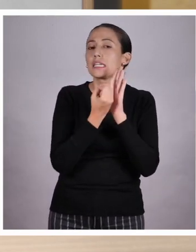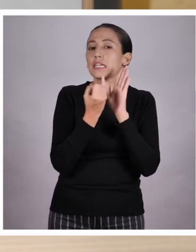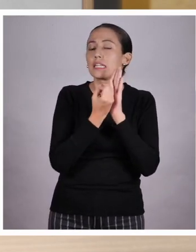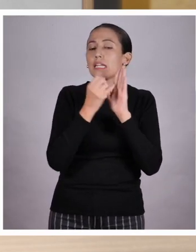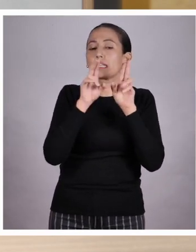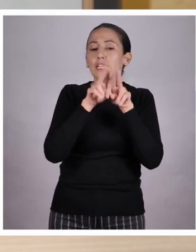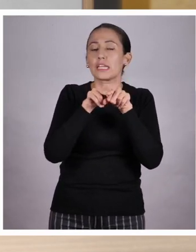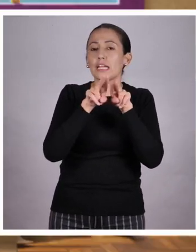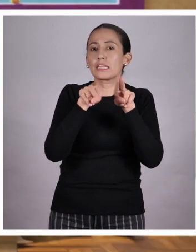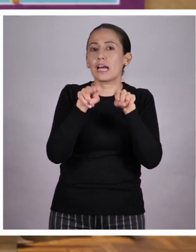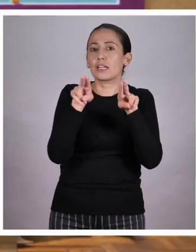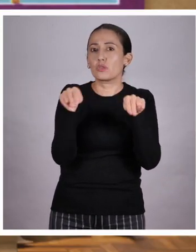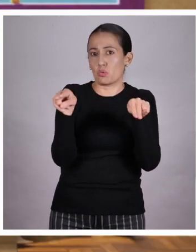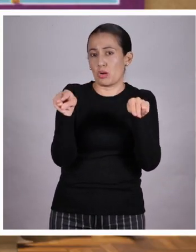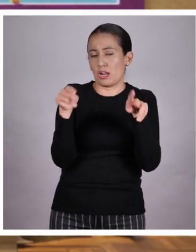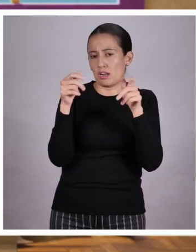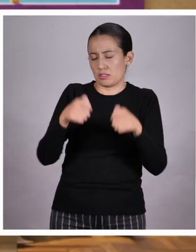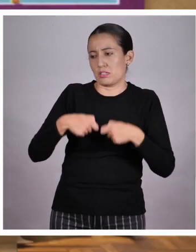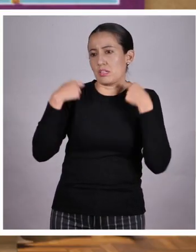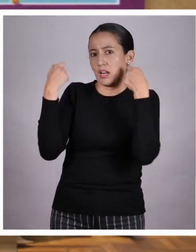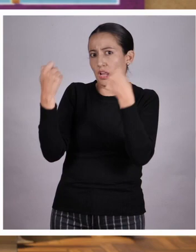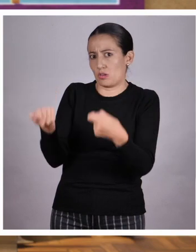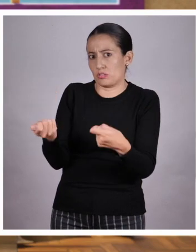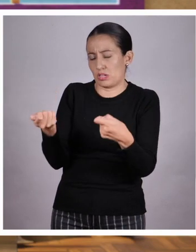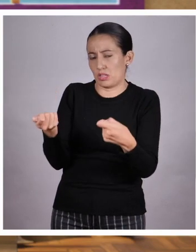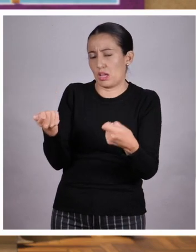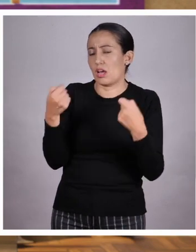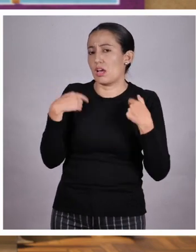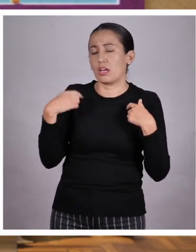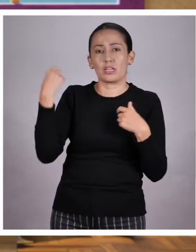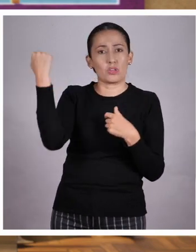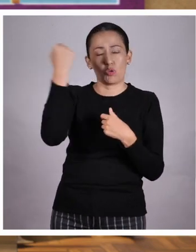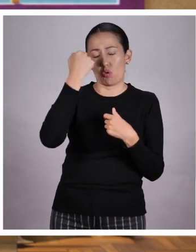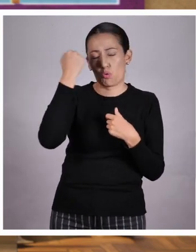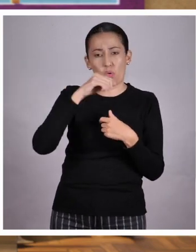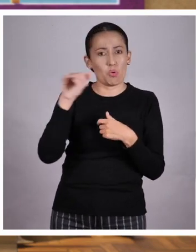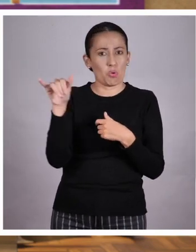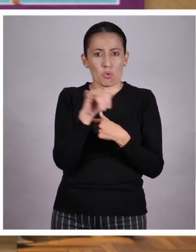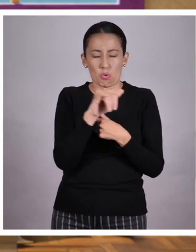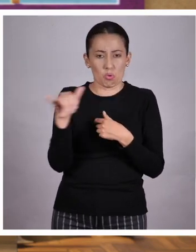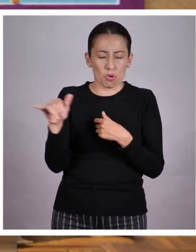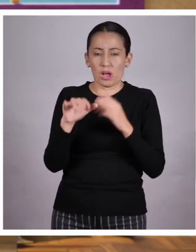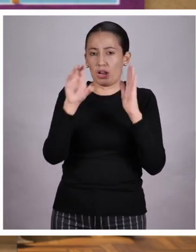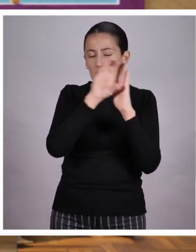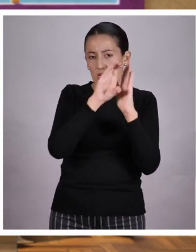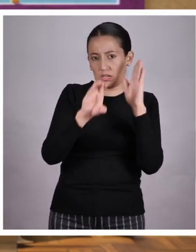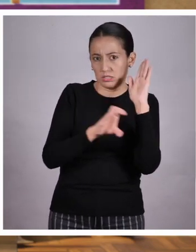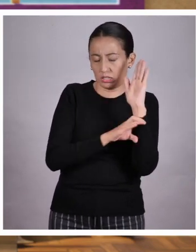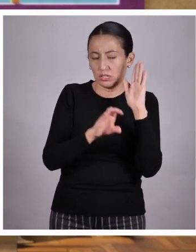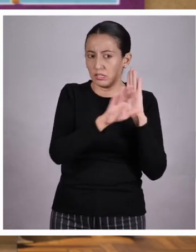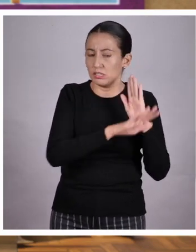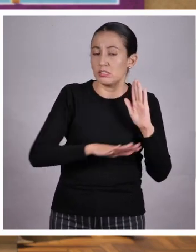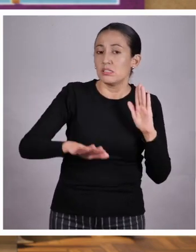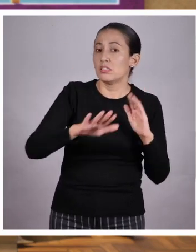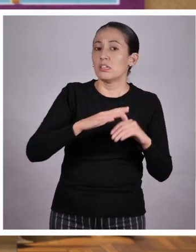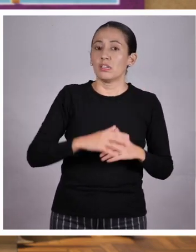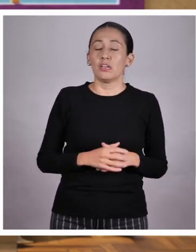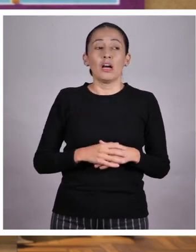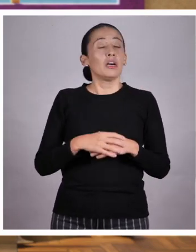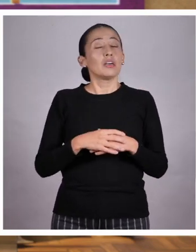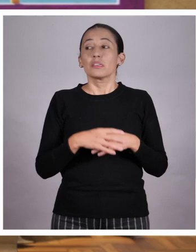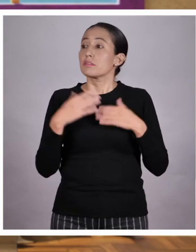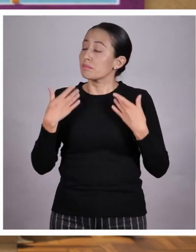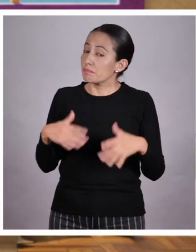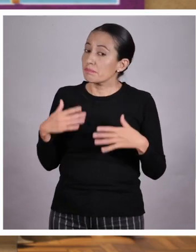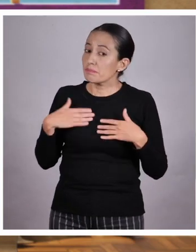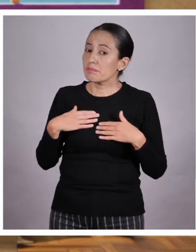naturalización y te la concedan. Ellos también gozarían de los mismos derechos establecidos en la Constitución para los ecuatorianos de nacimiento. ¡Wow!